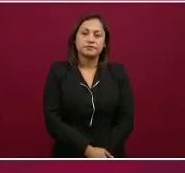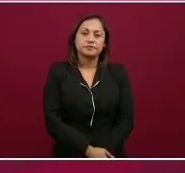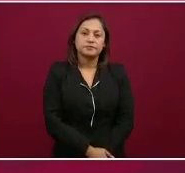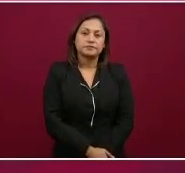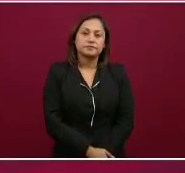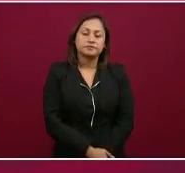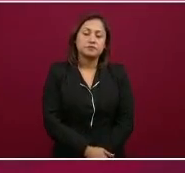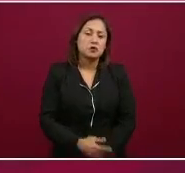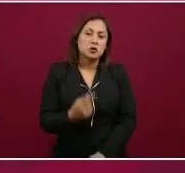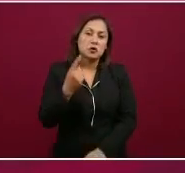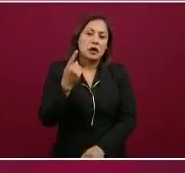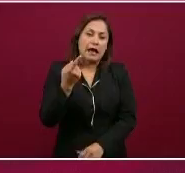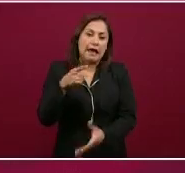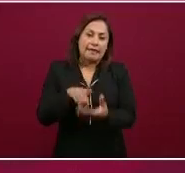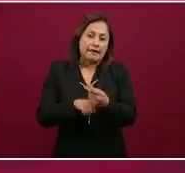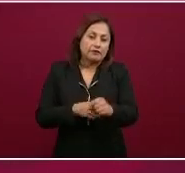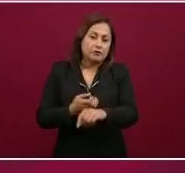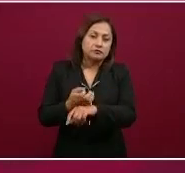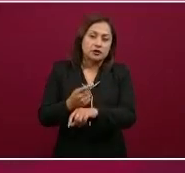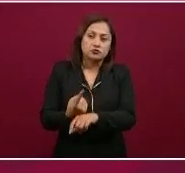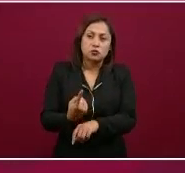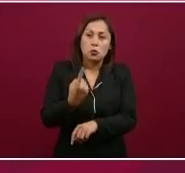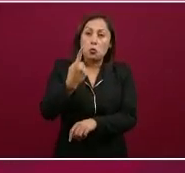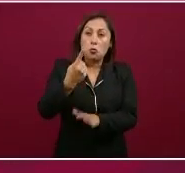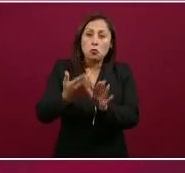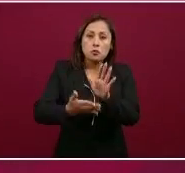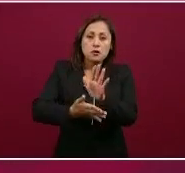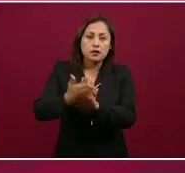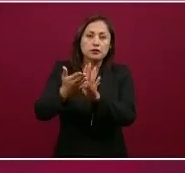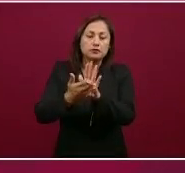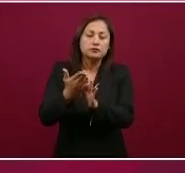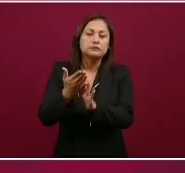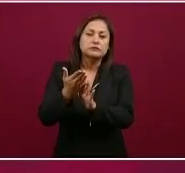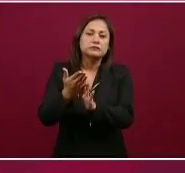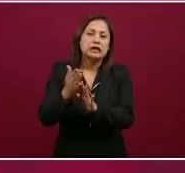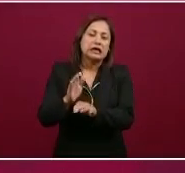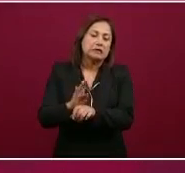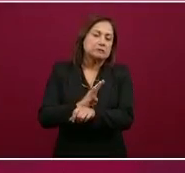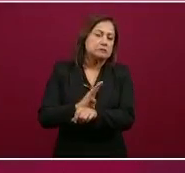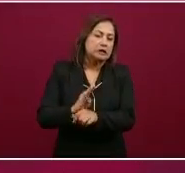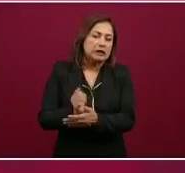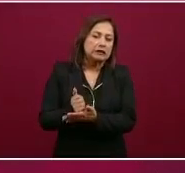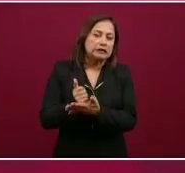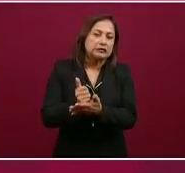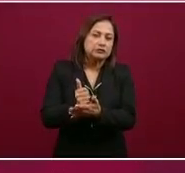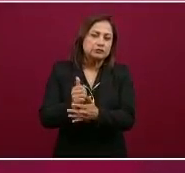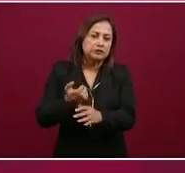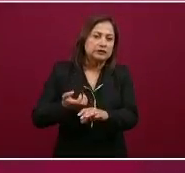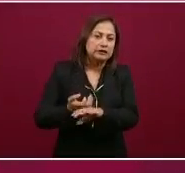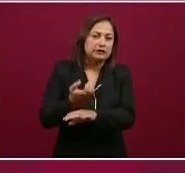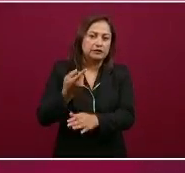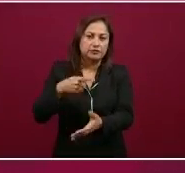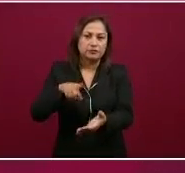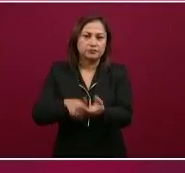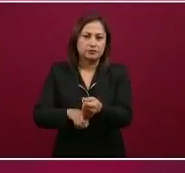gran impacto por el beneficio que genere en el Estado.